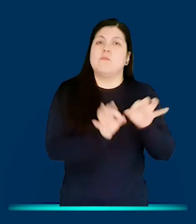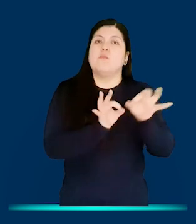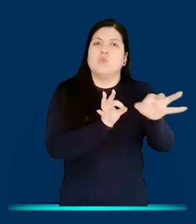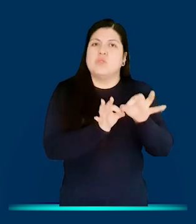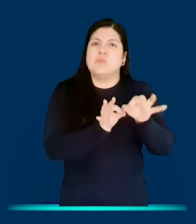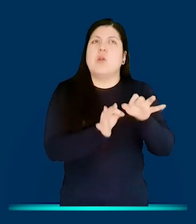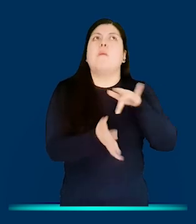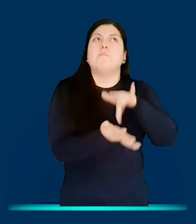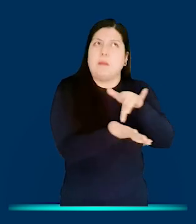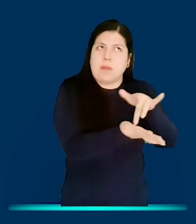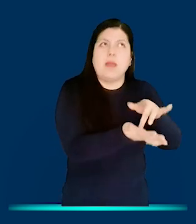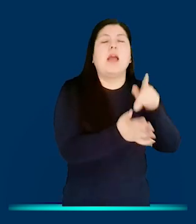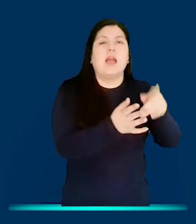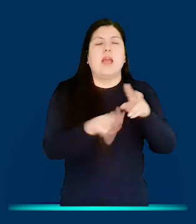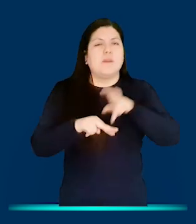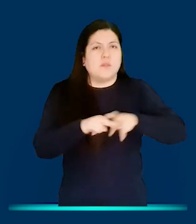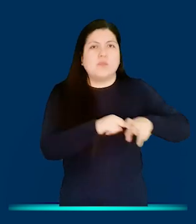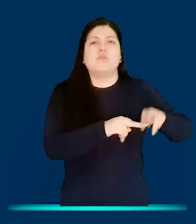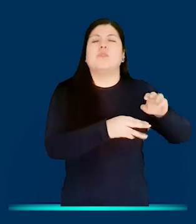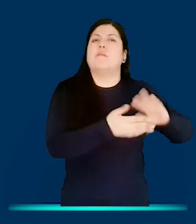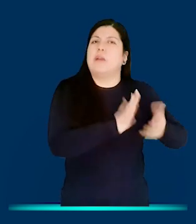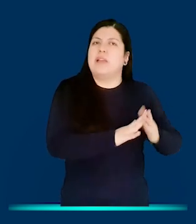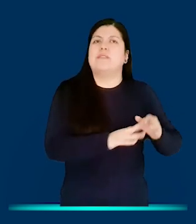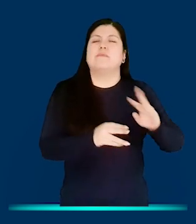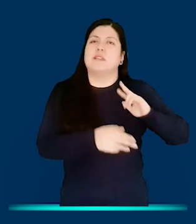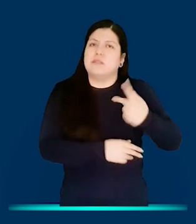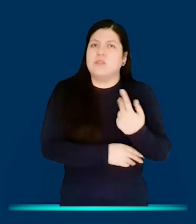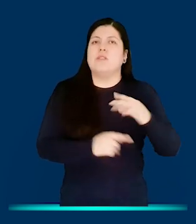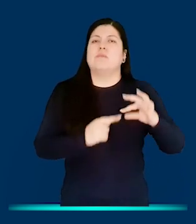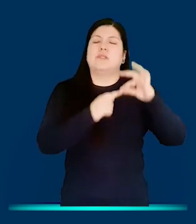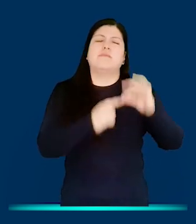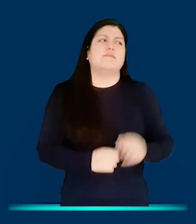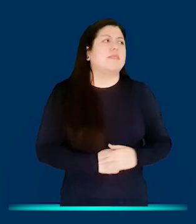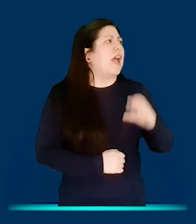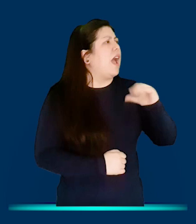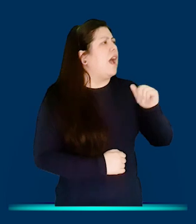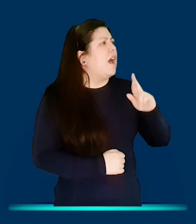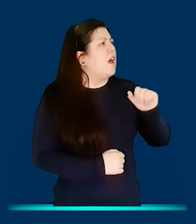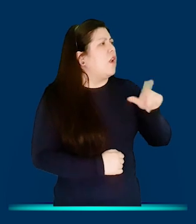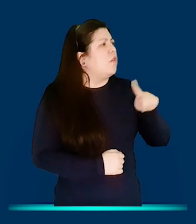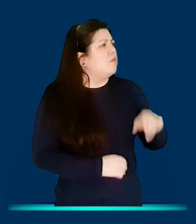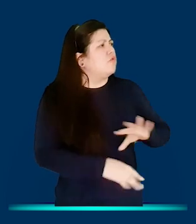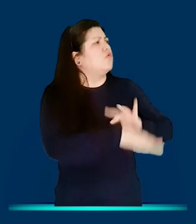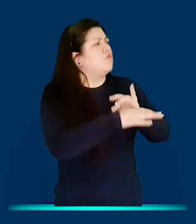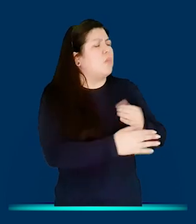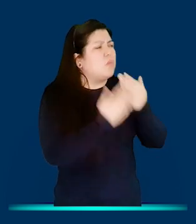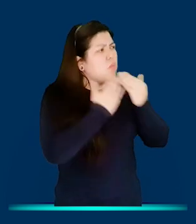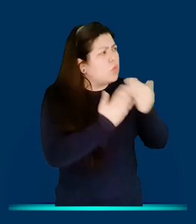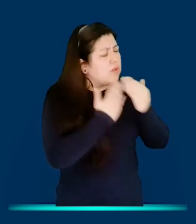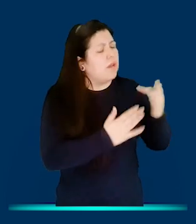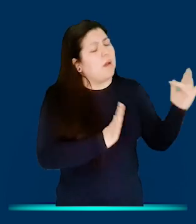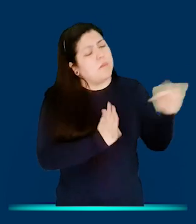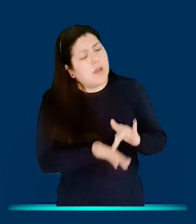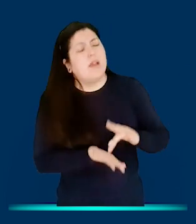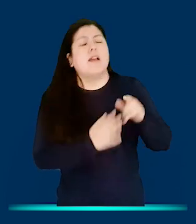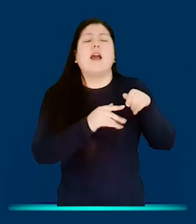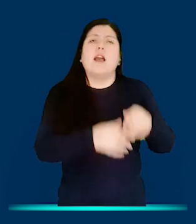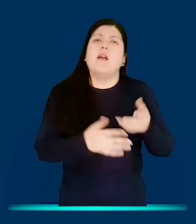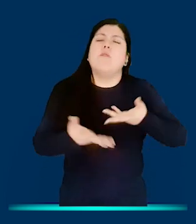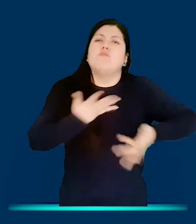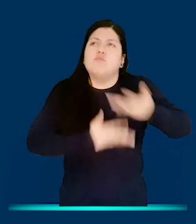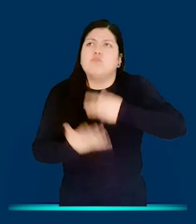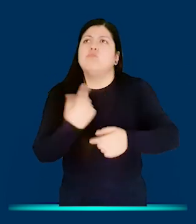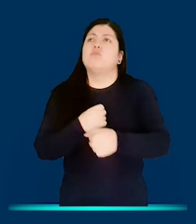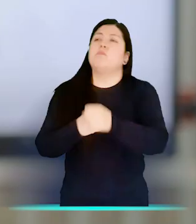de la Unión Europea va a tener presencia en los municipios o en los 167 municipios que conforman las circunscripciones